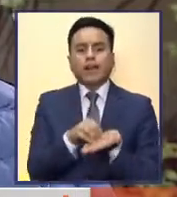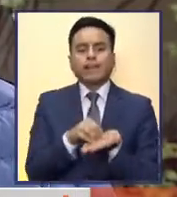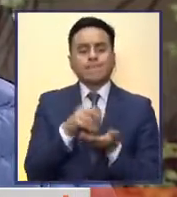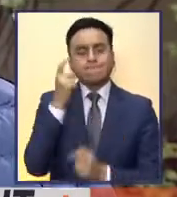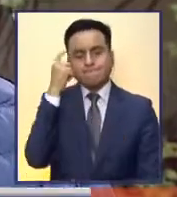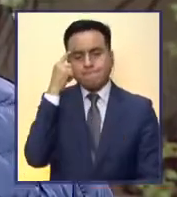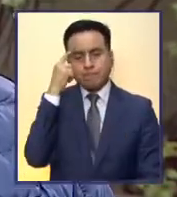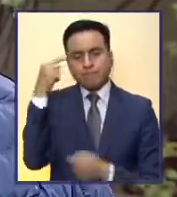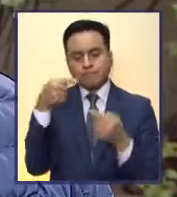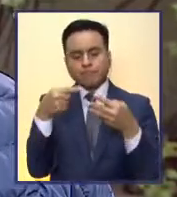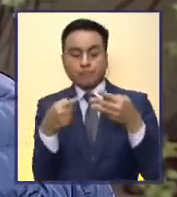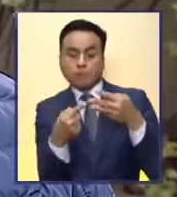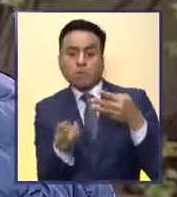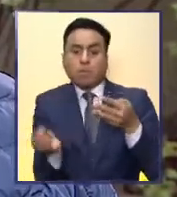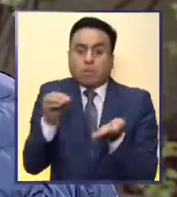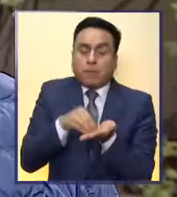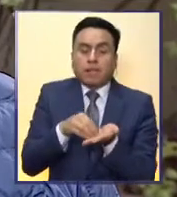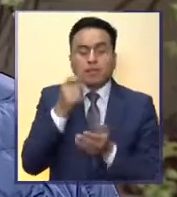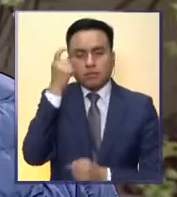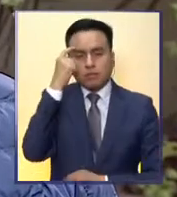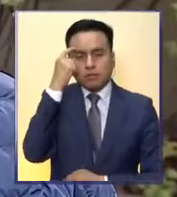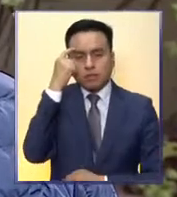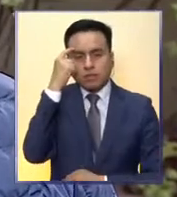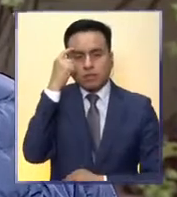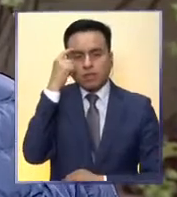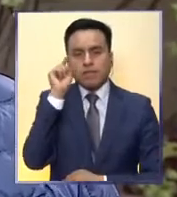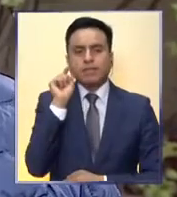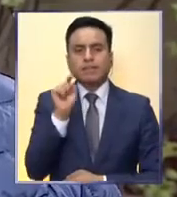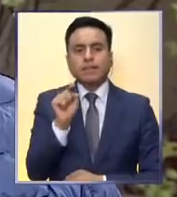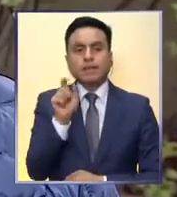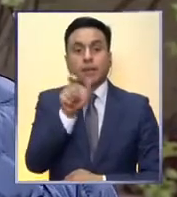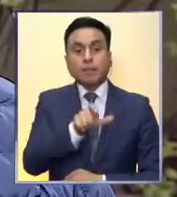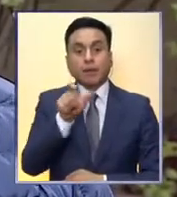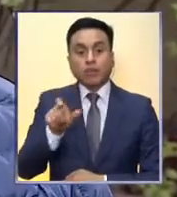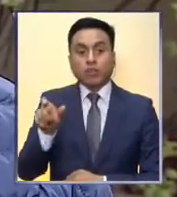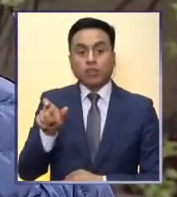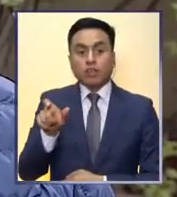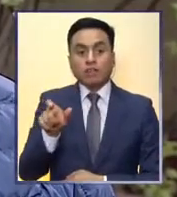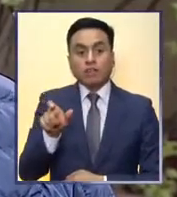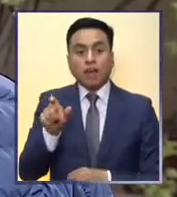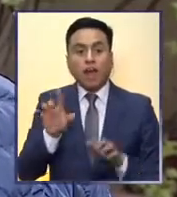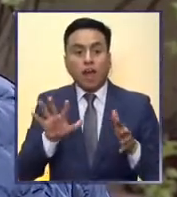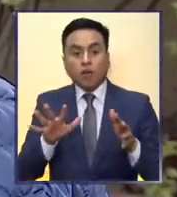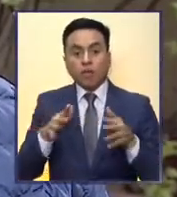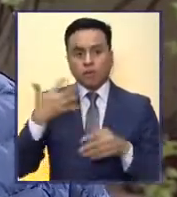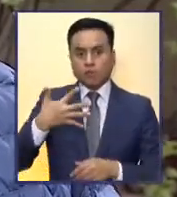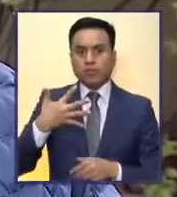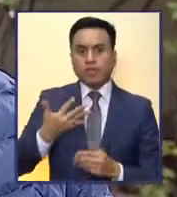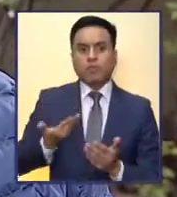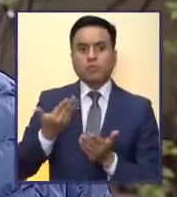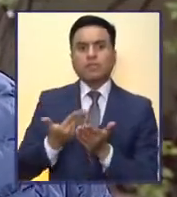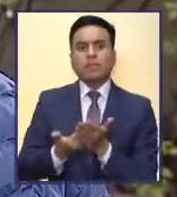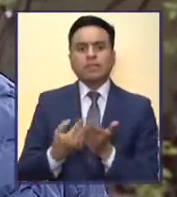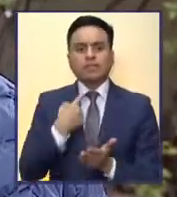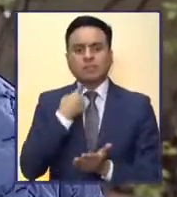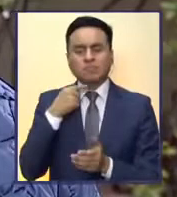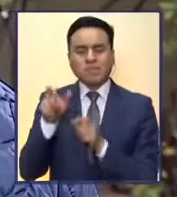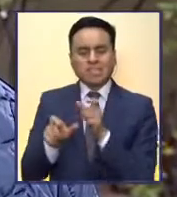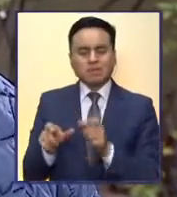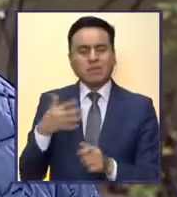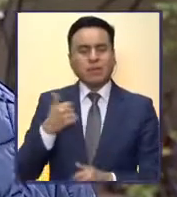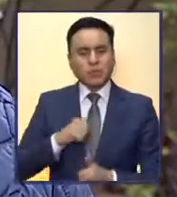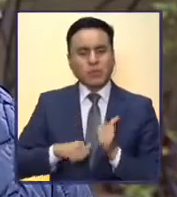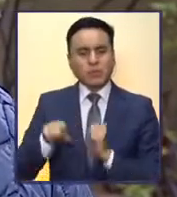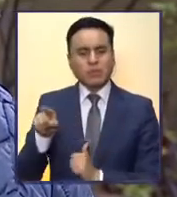un elemento que es incluir a personas que tienen algo muy importante que aportar, como son las víctimas. También estoy pensando